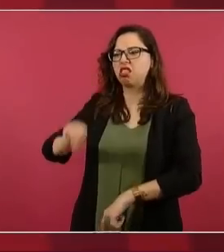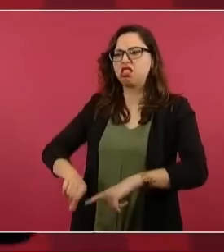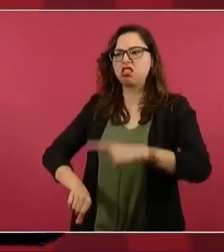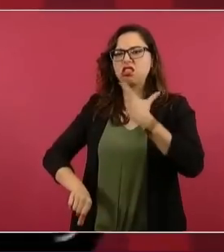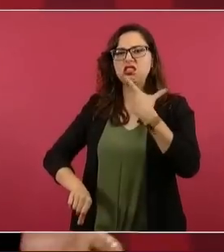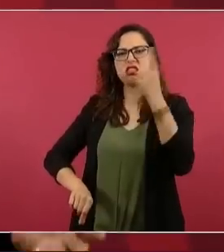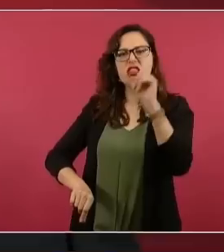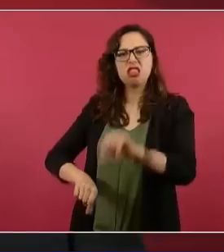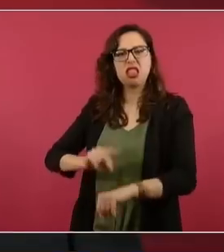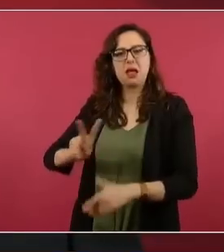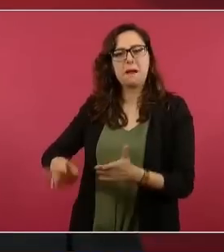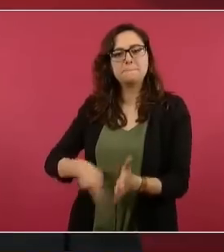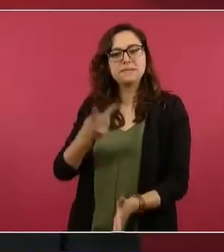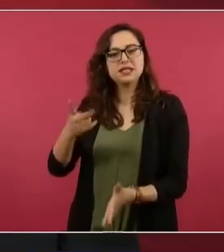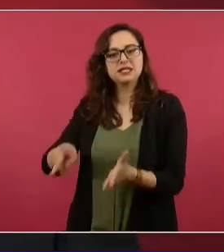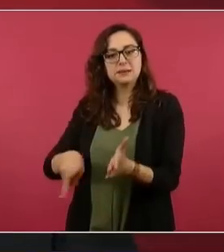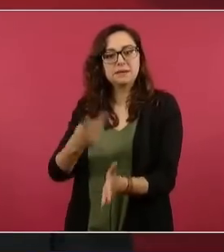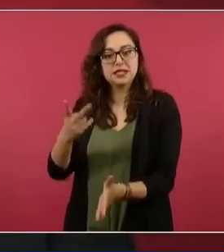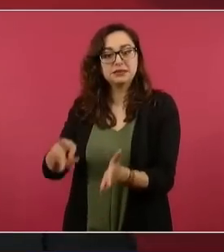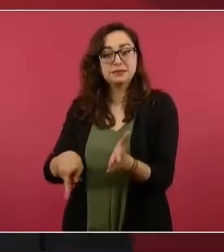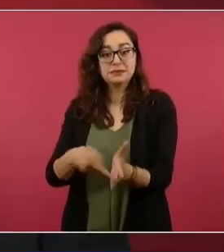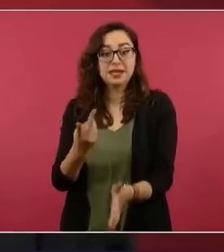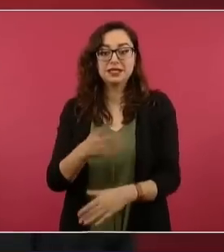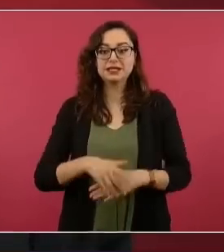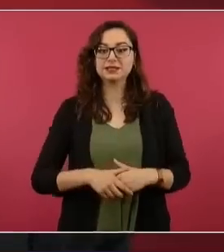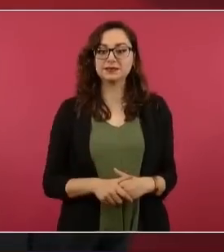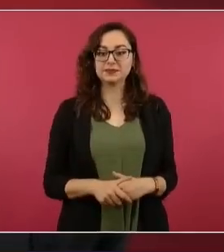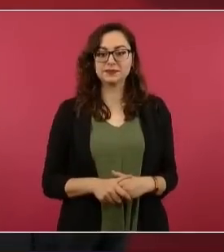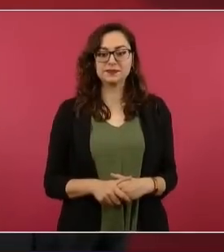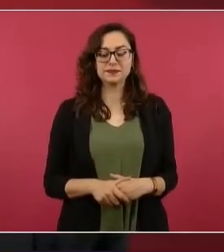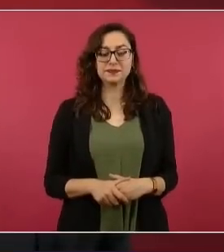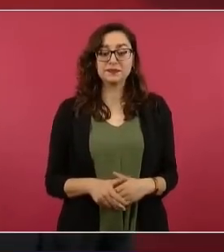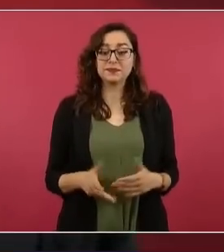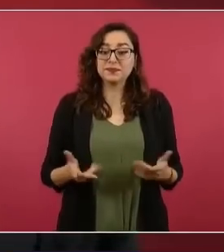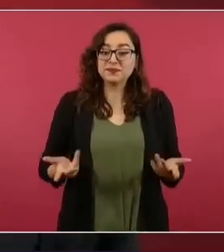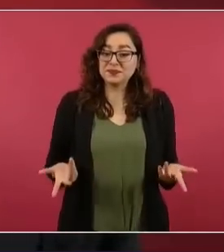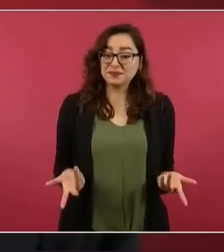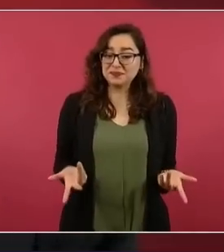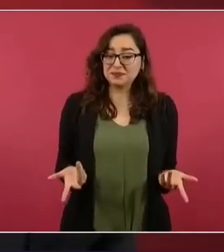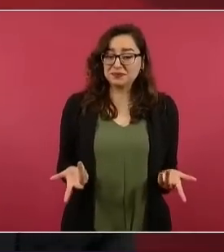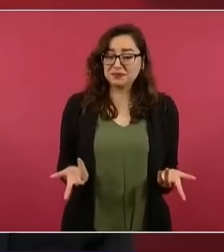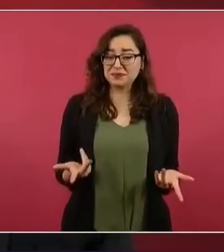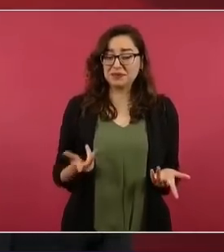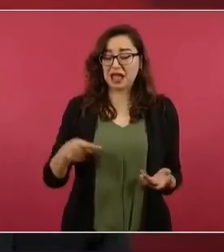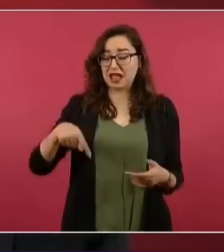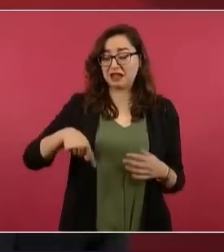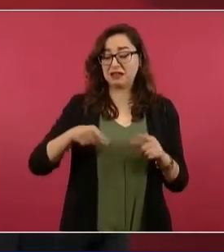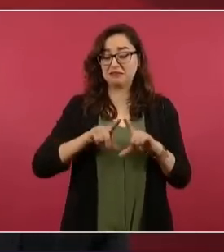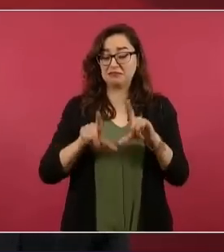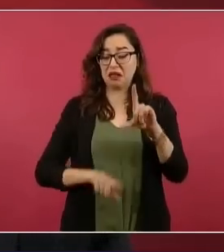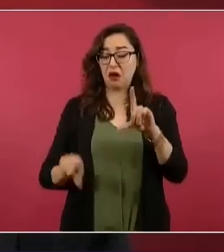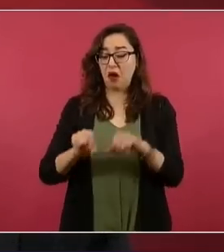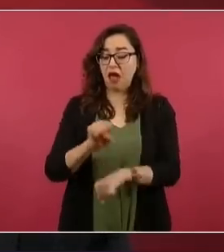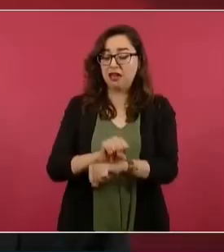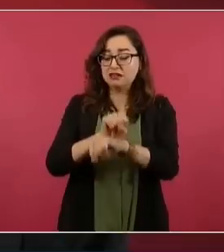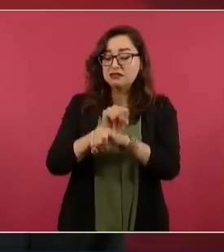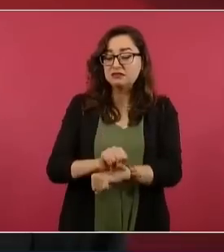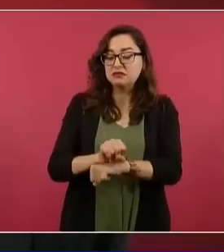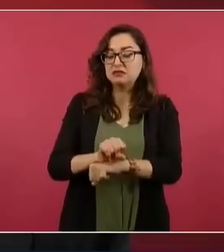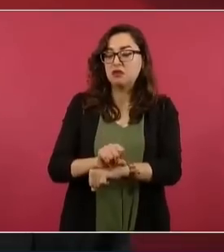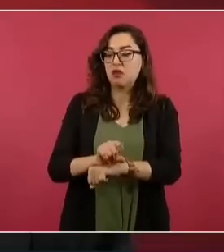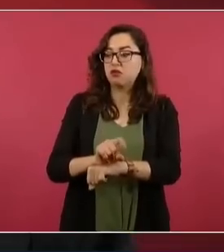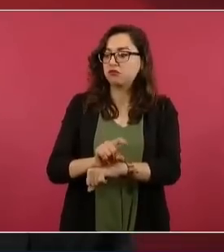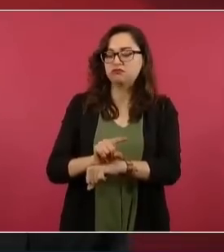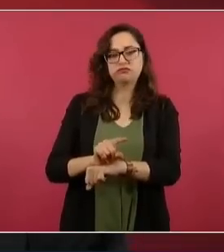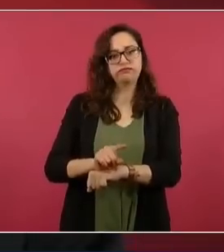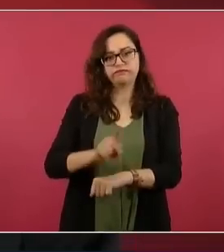Es que la esclavitud en México, lo hemos dicho, se abolió hace apenas 100 años,